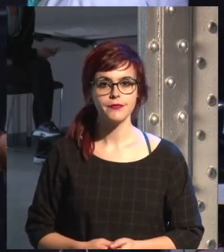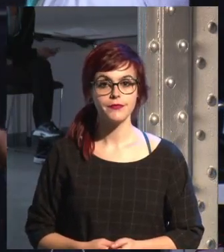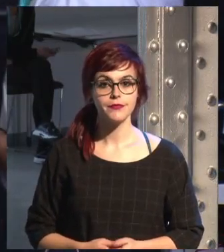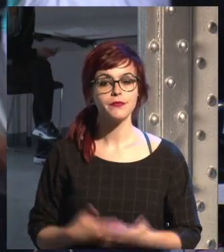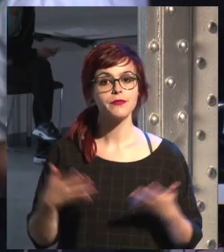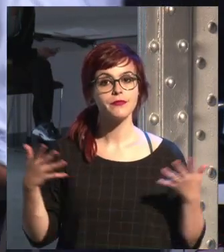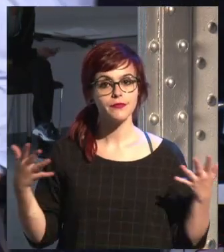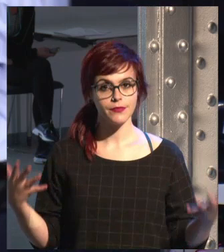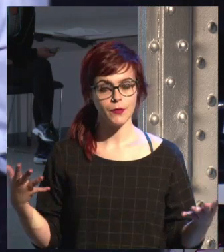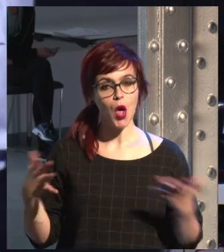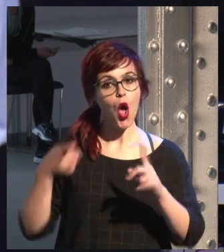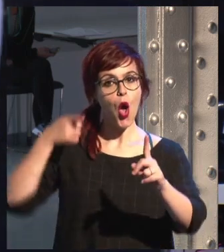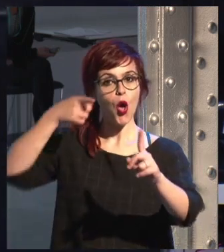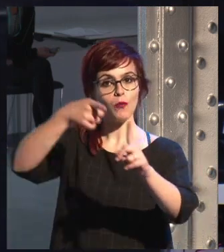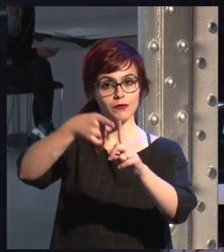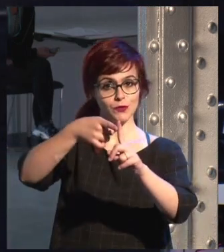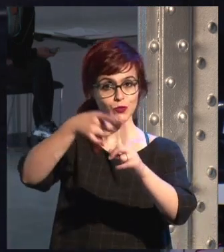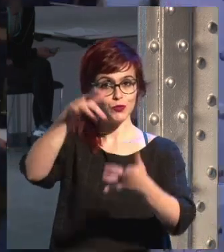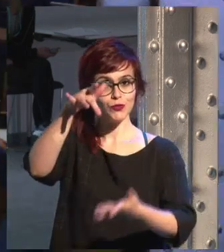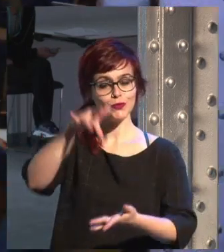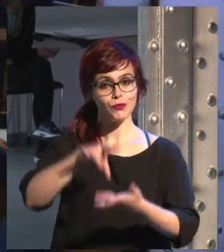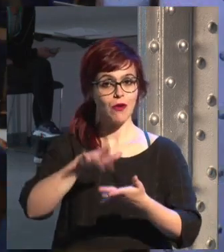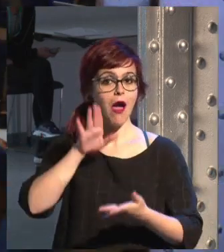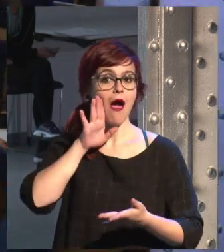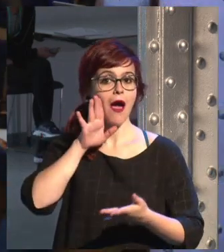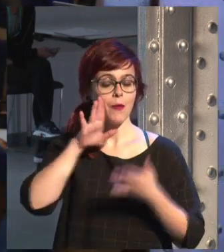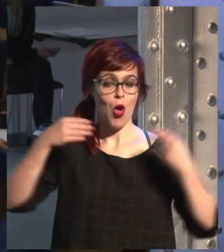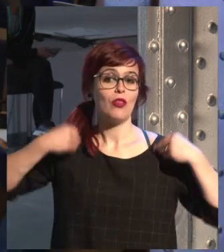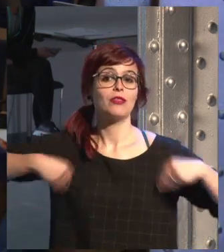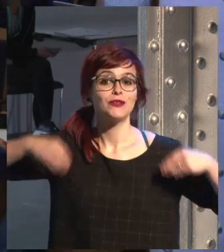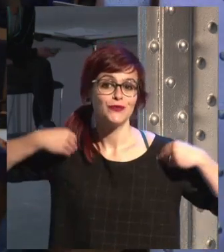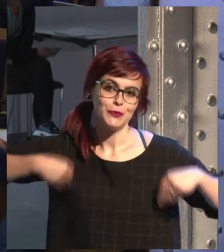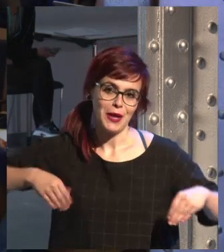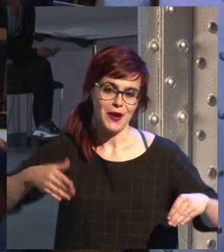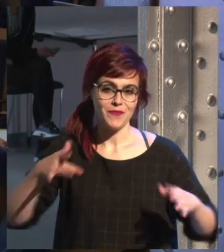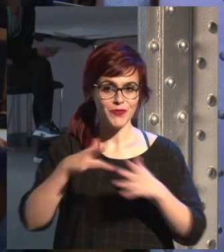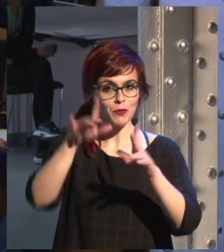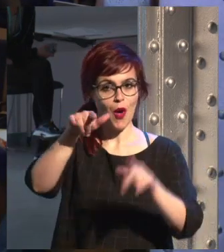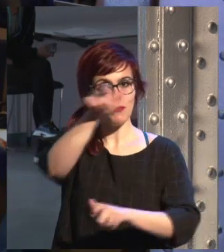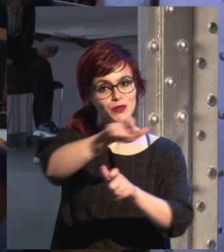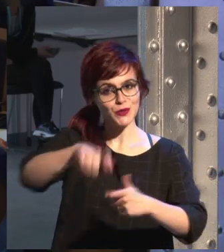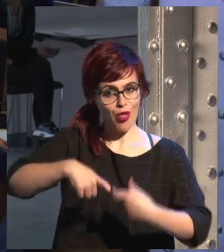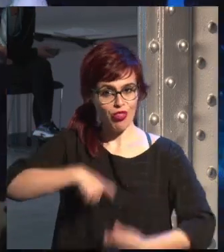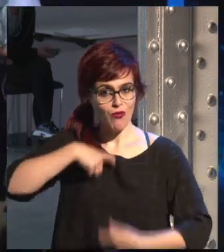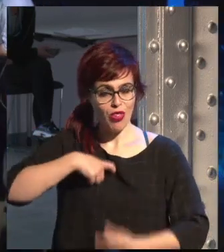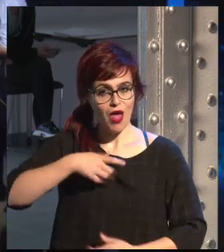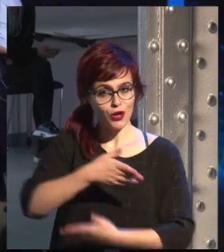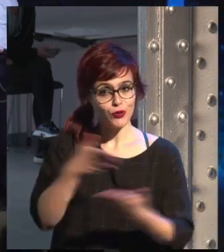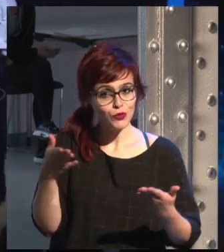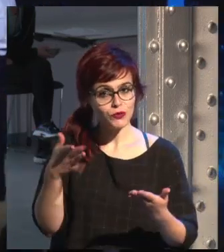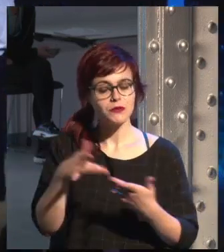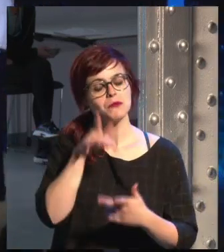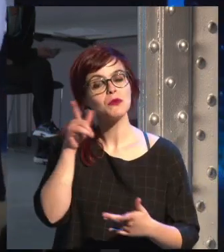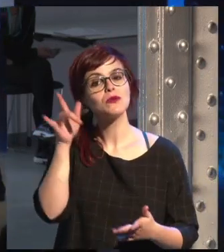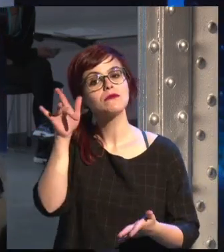Bueno, entonces, si el objetivo era llegar a conseguir el disfrute, entre comillas, de nuestros ciudadanos, pues